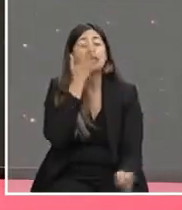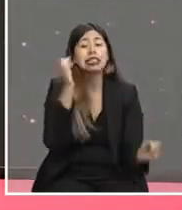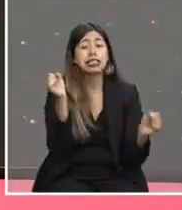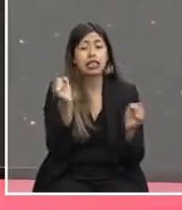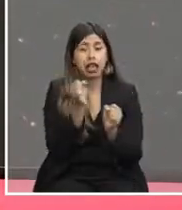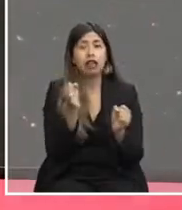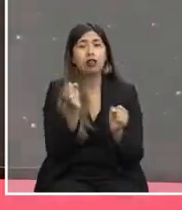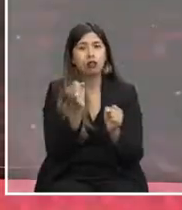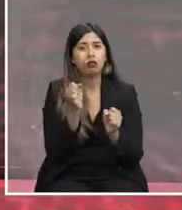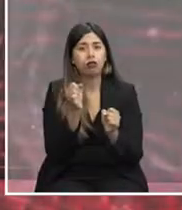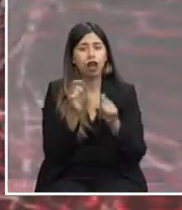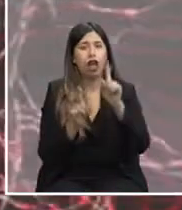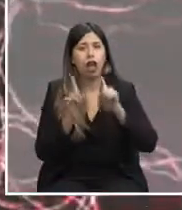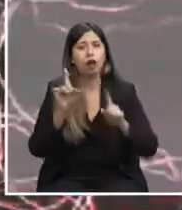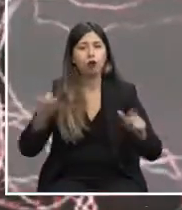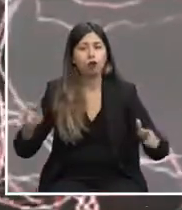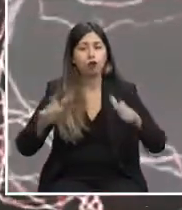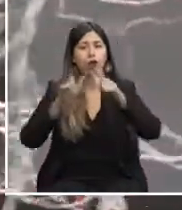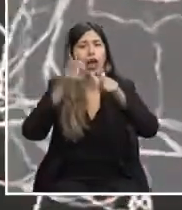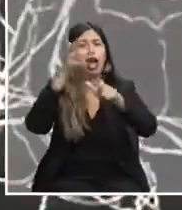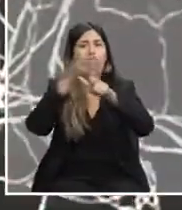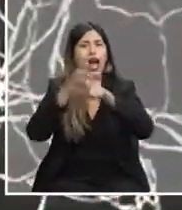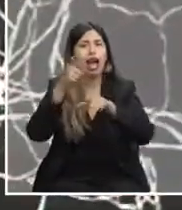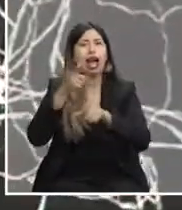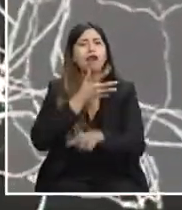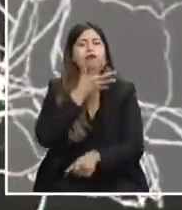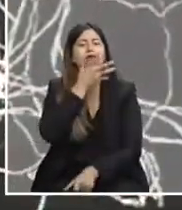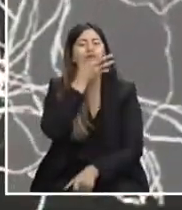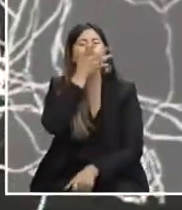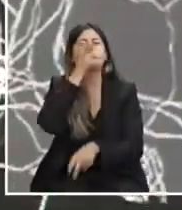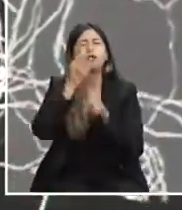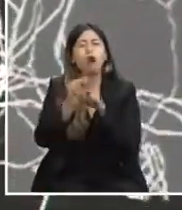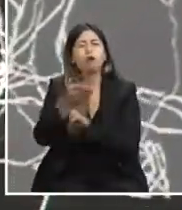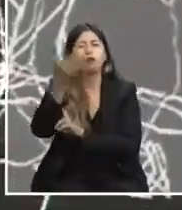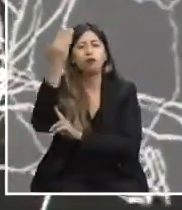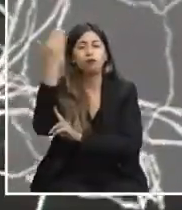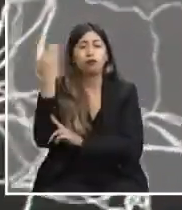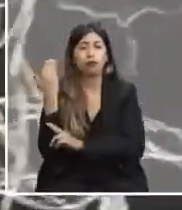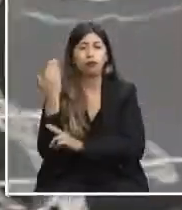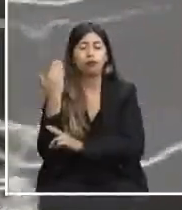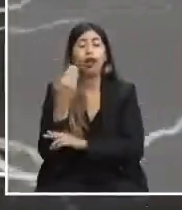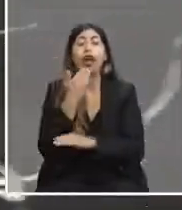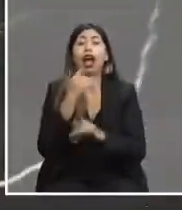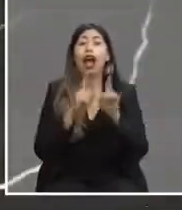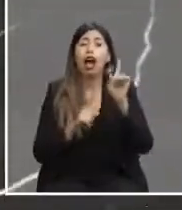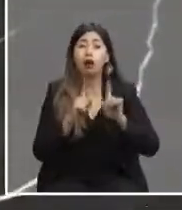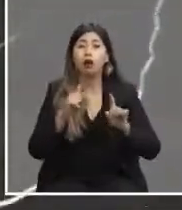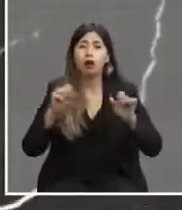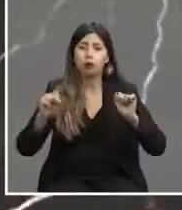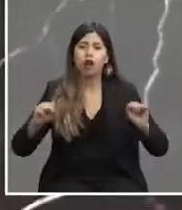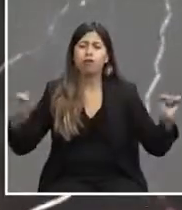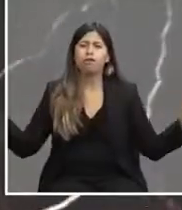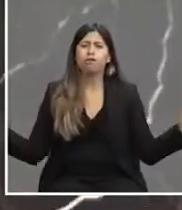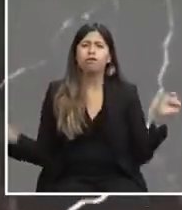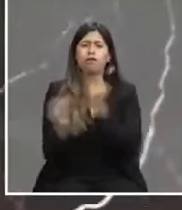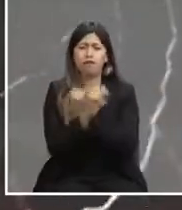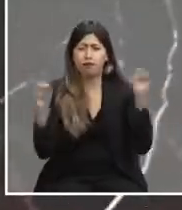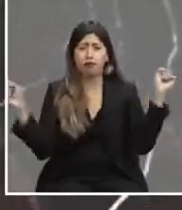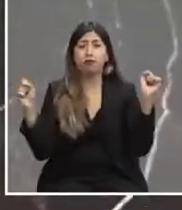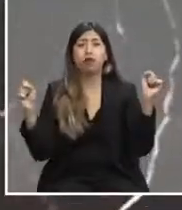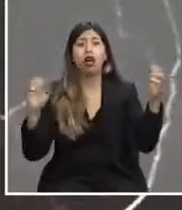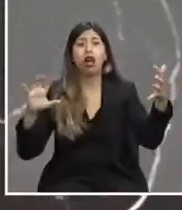glaciares. Y muchas veces también los volcanes pueden literalmente explotar y romperse, como ocurrió en